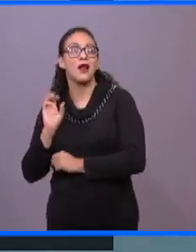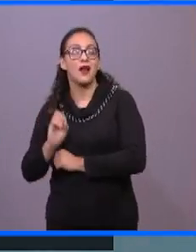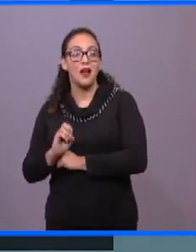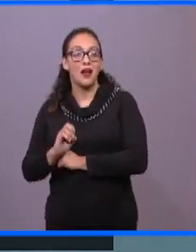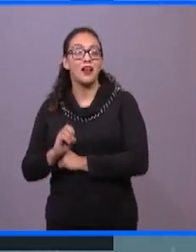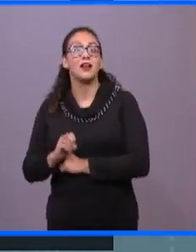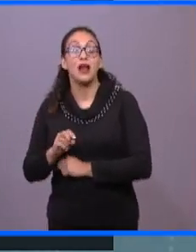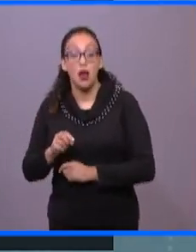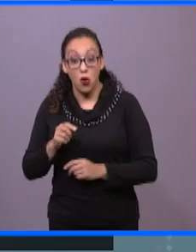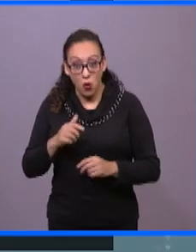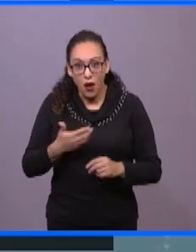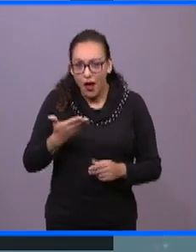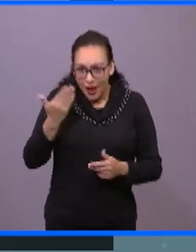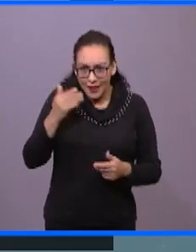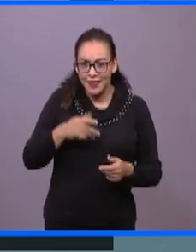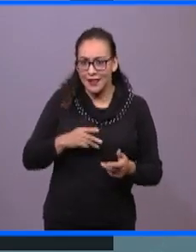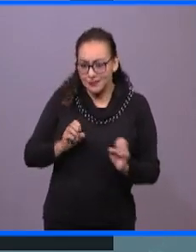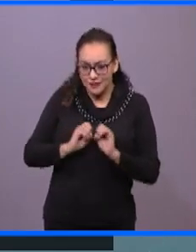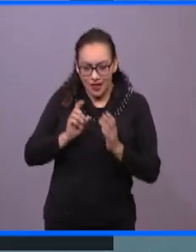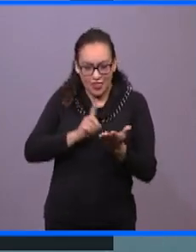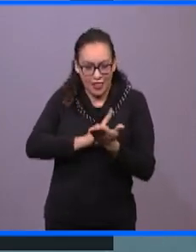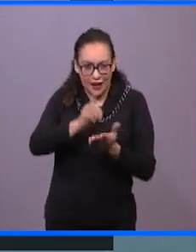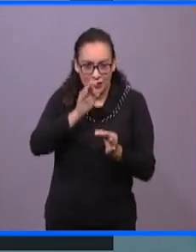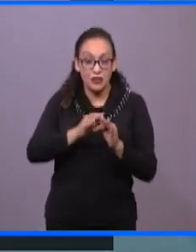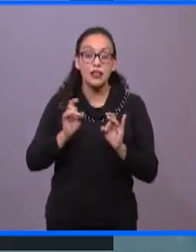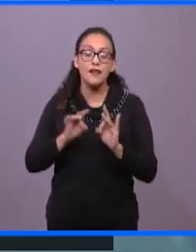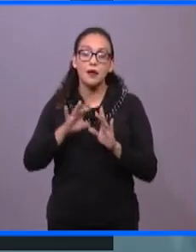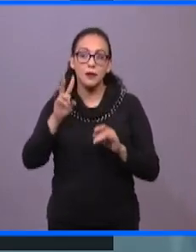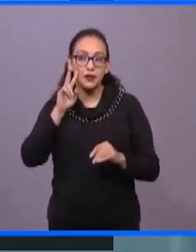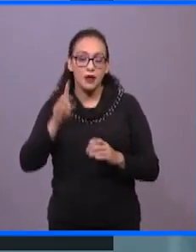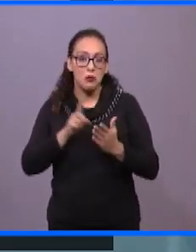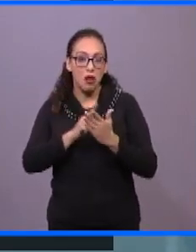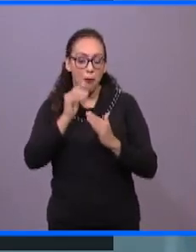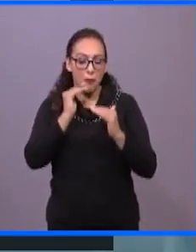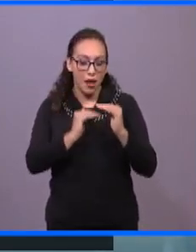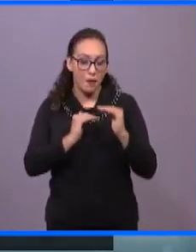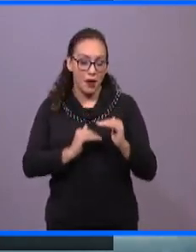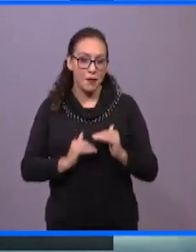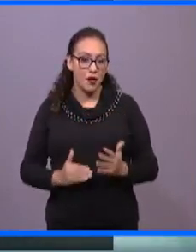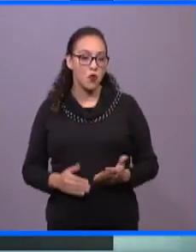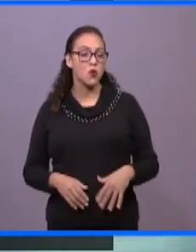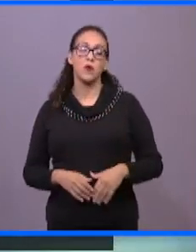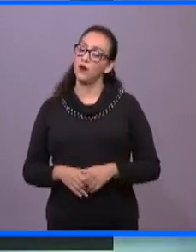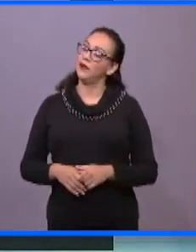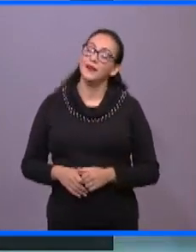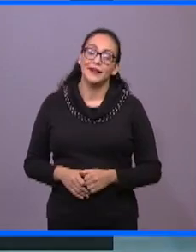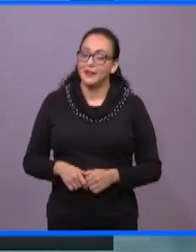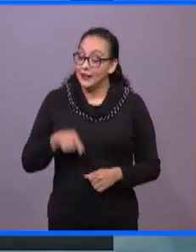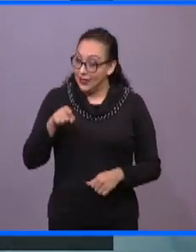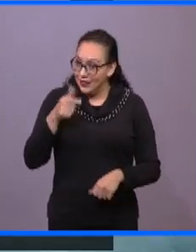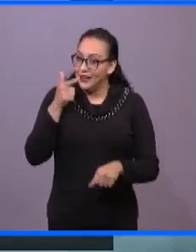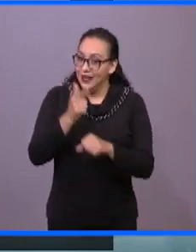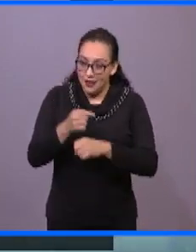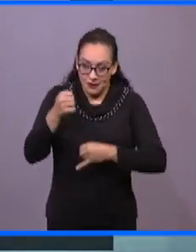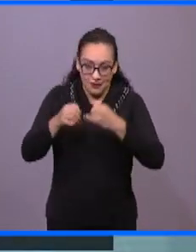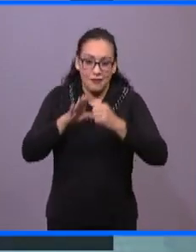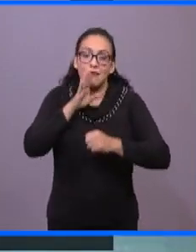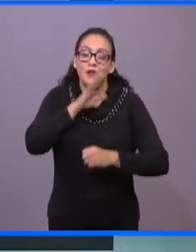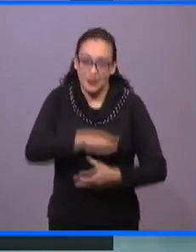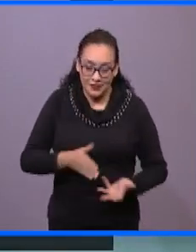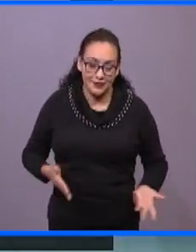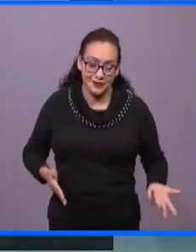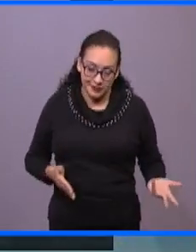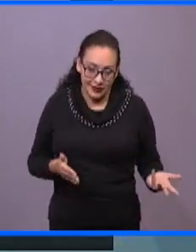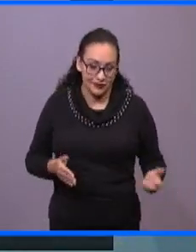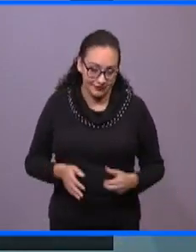unos derechos que nos protegían, esos derechos se van limitando, reduciendo o inclusive desapareciendo, bueno, pues entonces uno sí